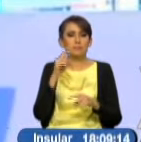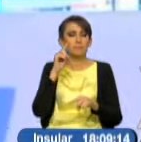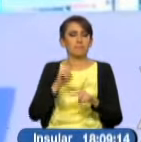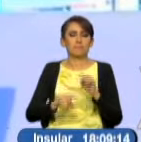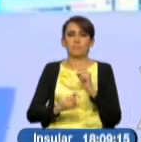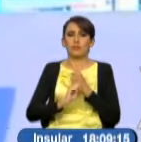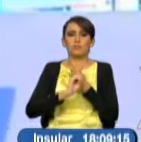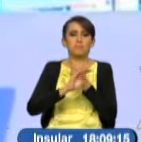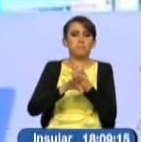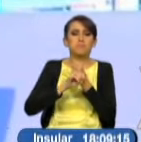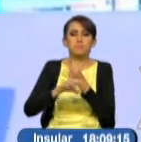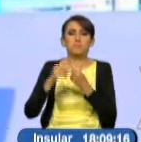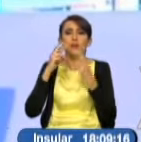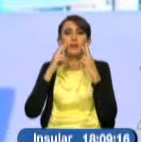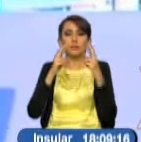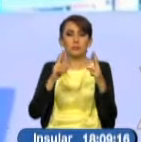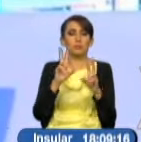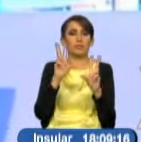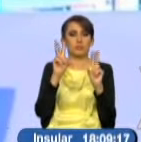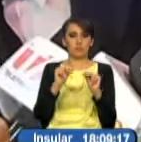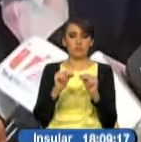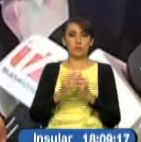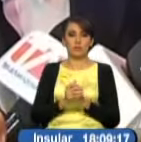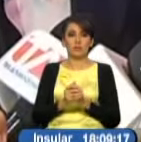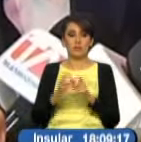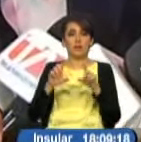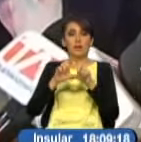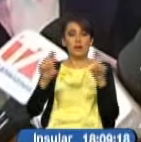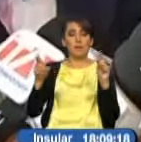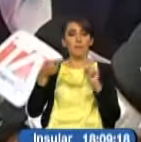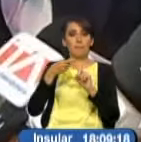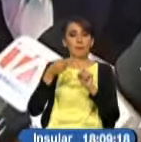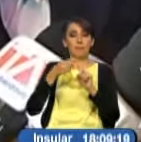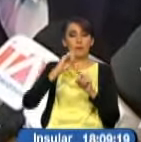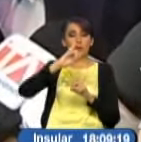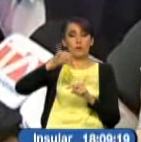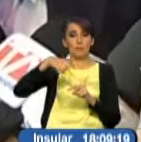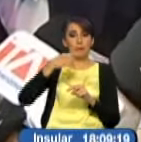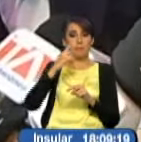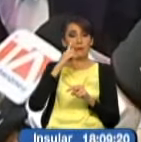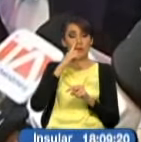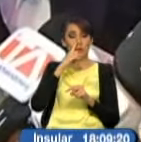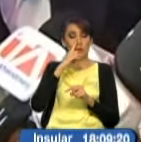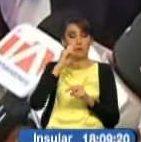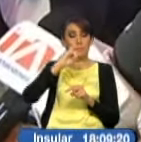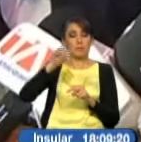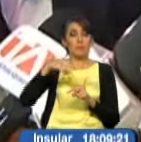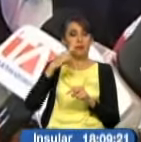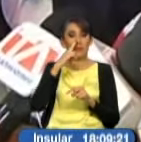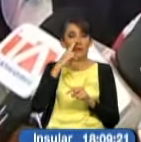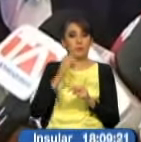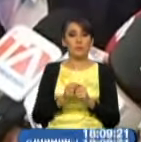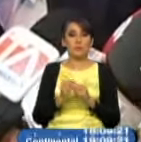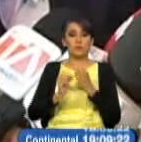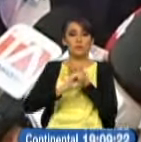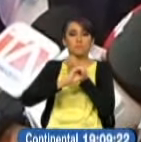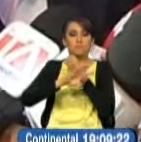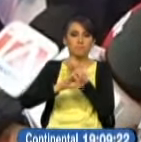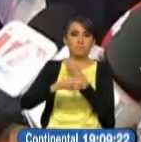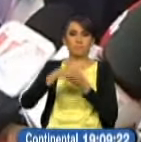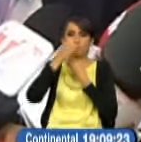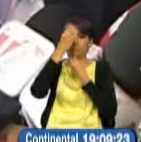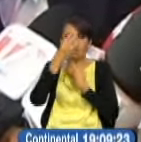porque ellos están judicializando a la compañía. El primero de junio de este año se va a liberar la información. Lo que está haciendo